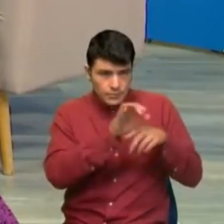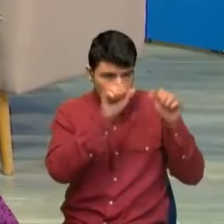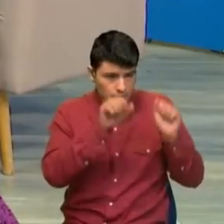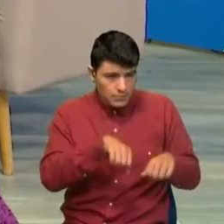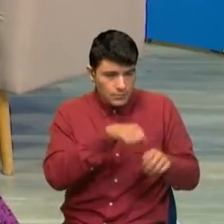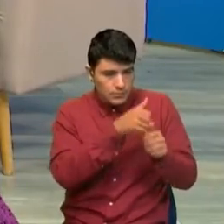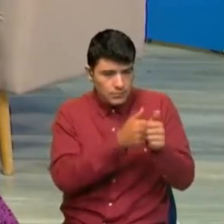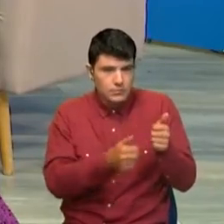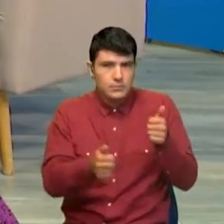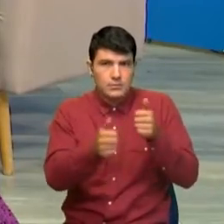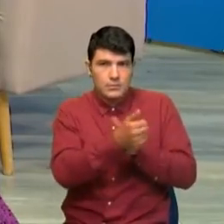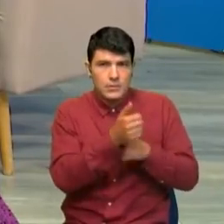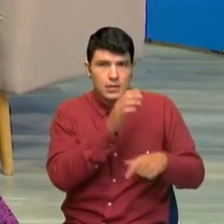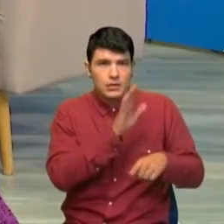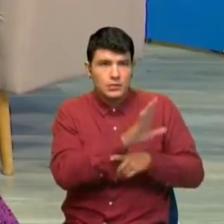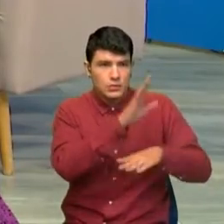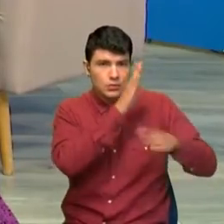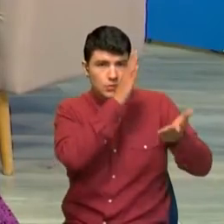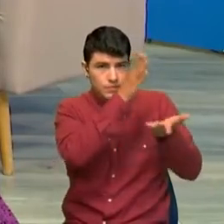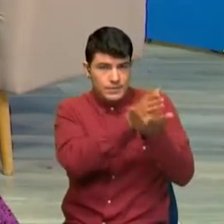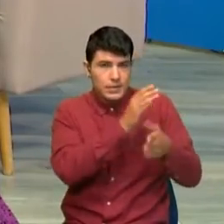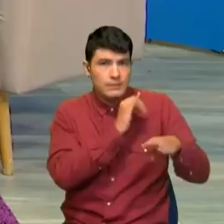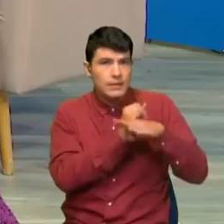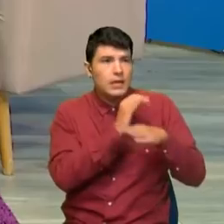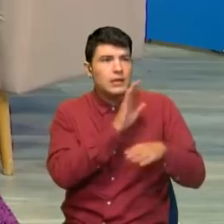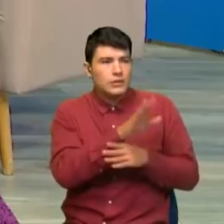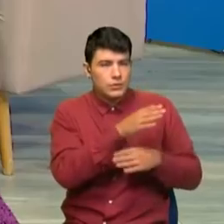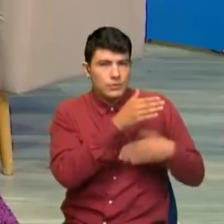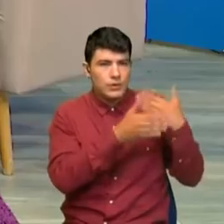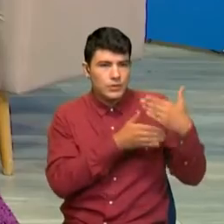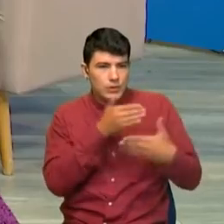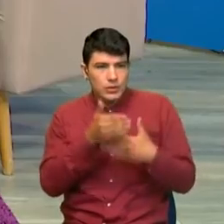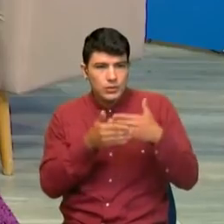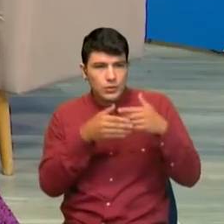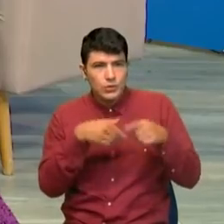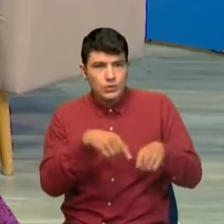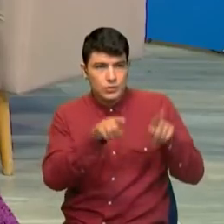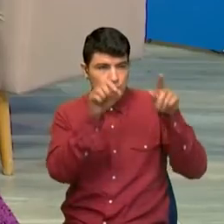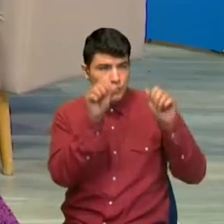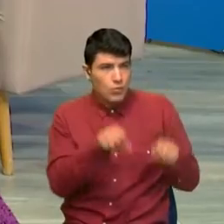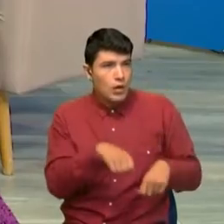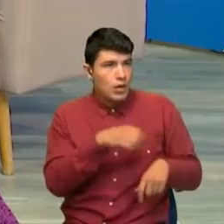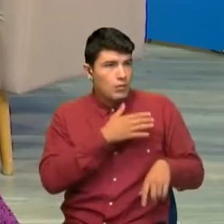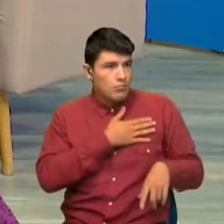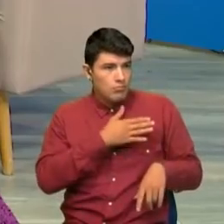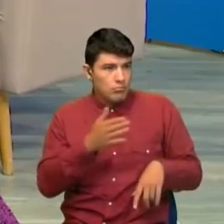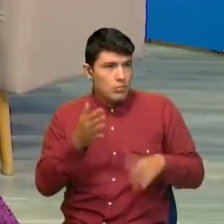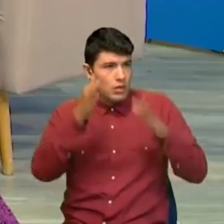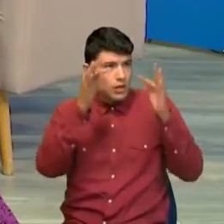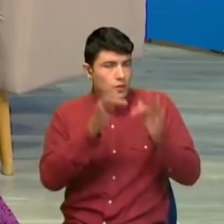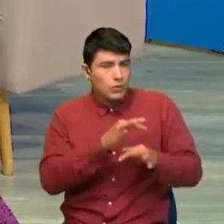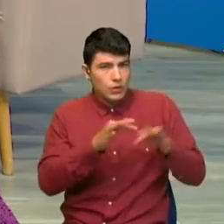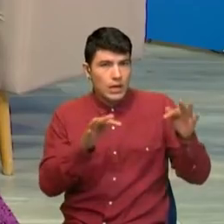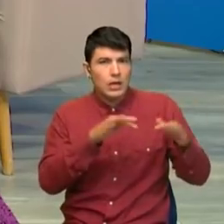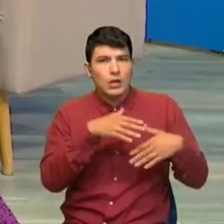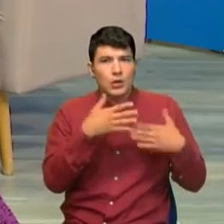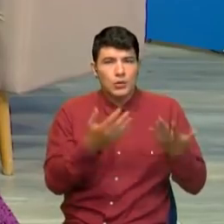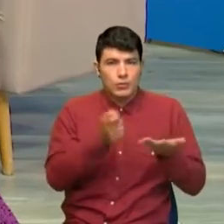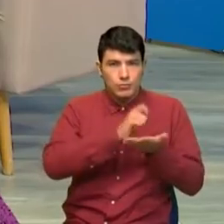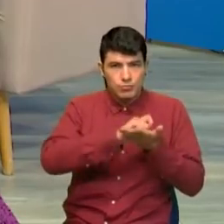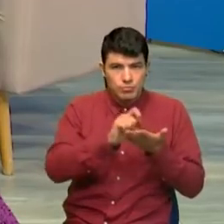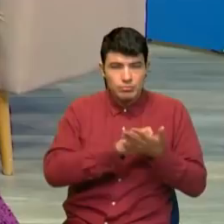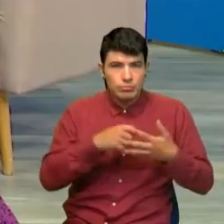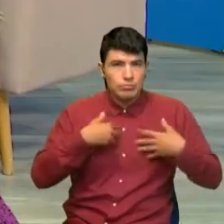adelantar mediante estas instituciones, ya ellos podrán disponer totalmente, ya sea mediante escritura, mediante